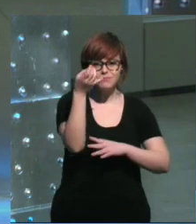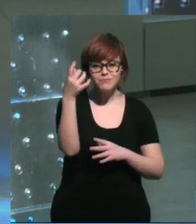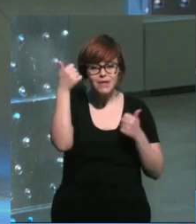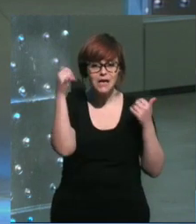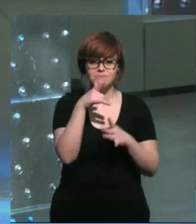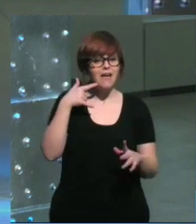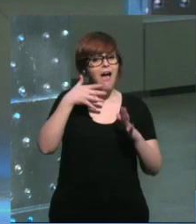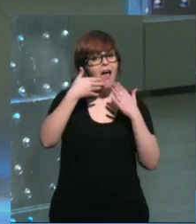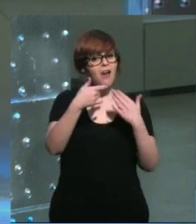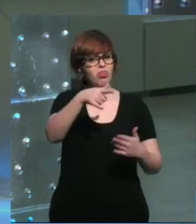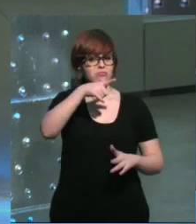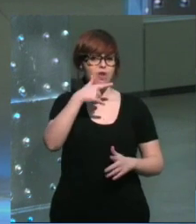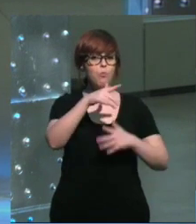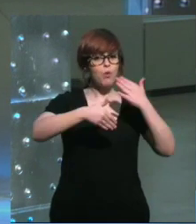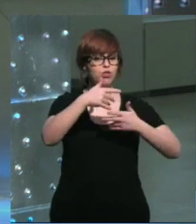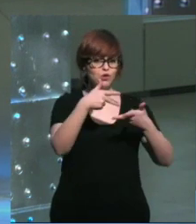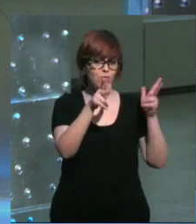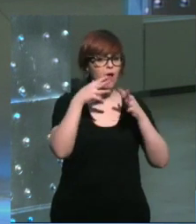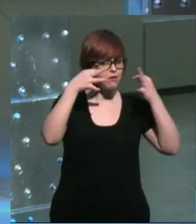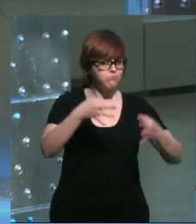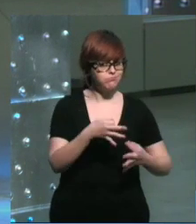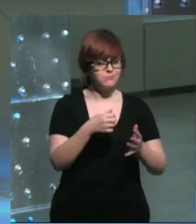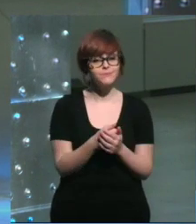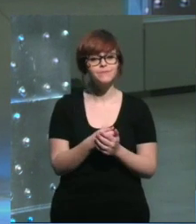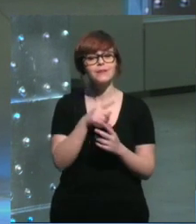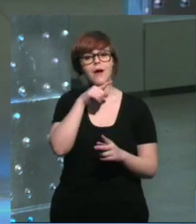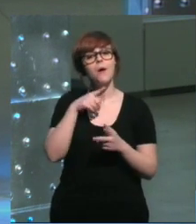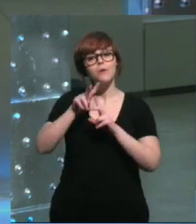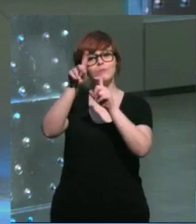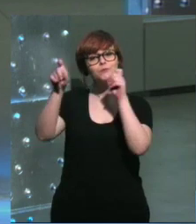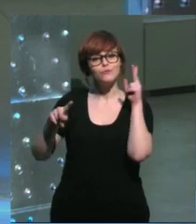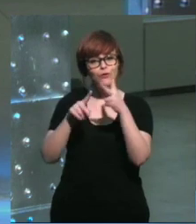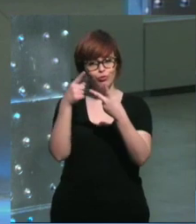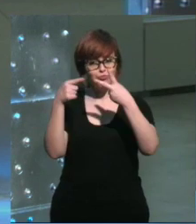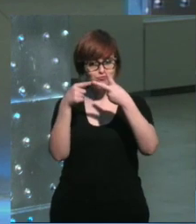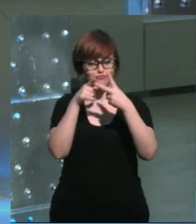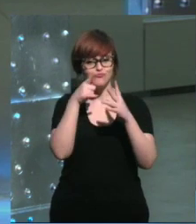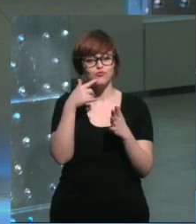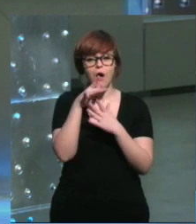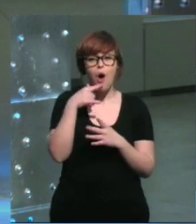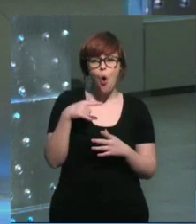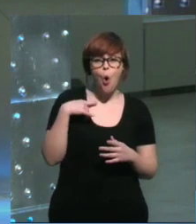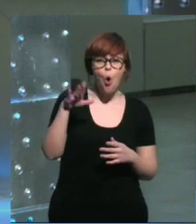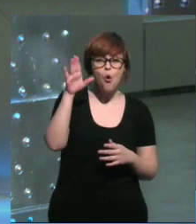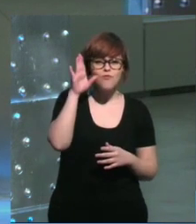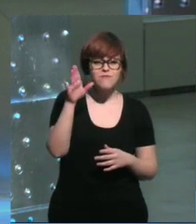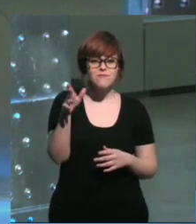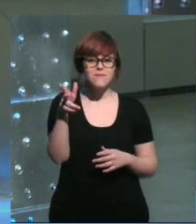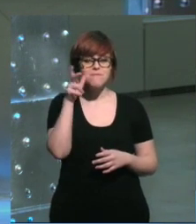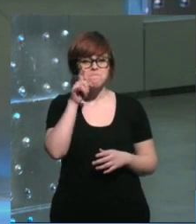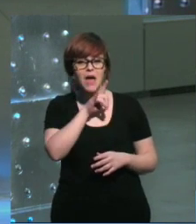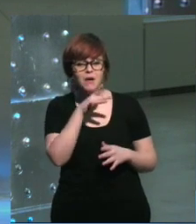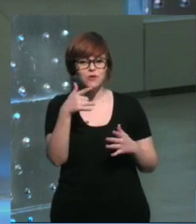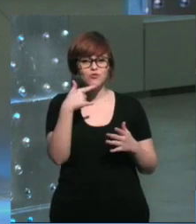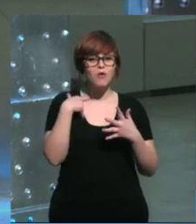democrático. En cuanto a la segunda parte de tu pregunta de qué va a pasar en el Partido Republicano, o te oí mal o te oí decir dos palabras